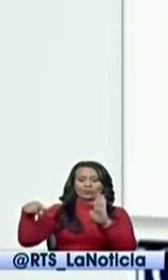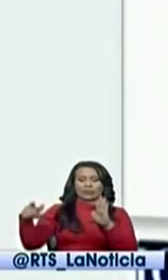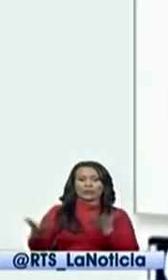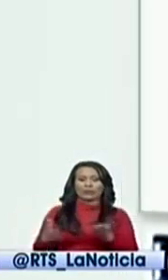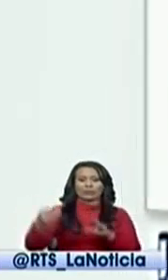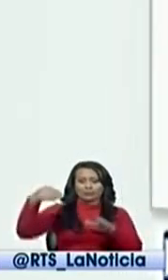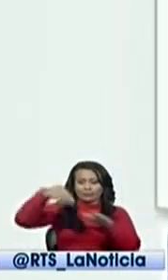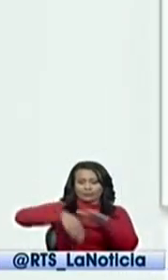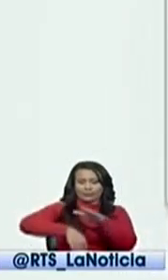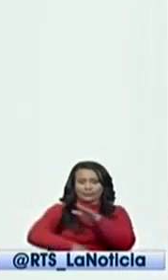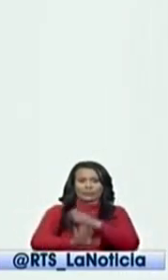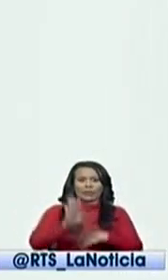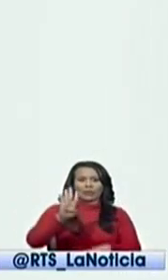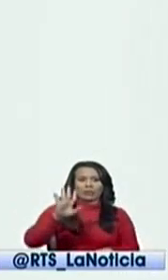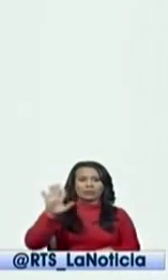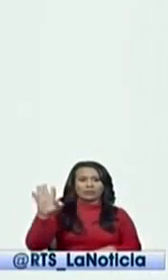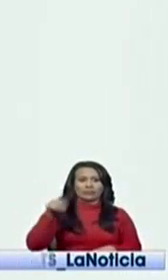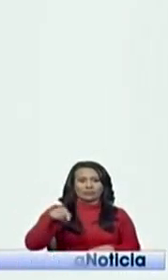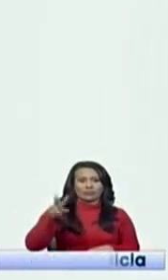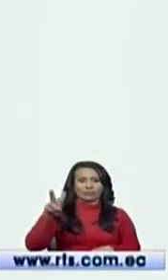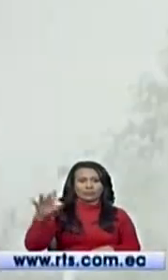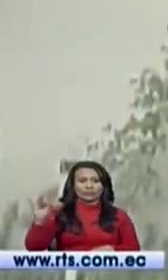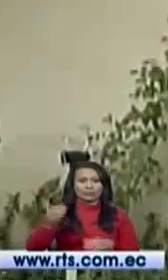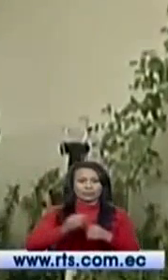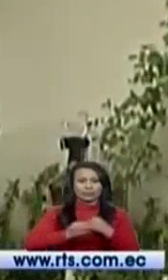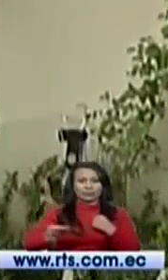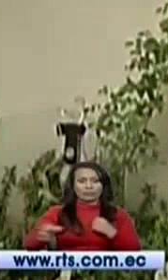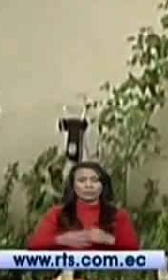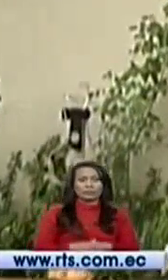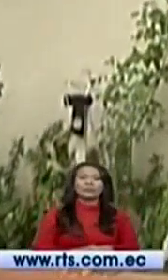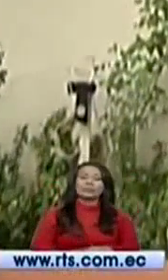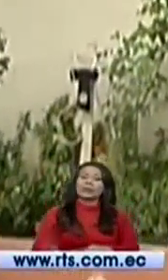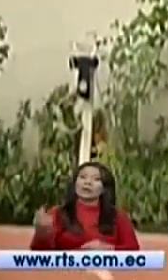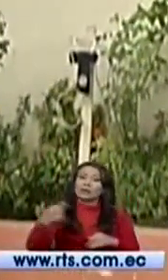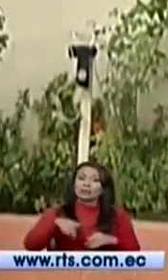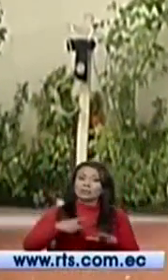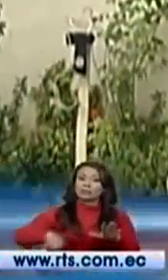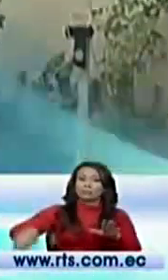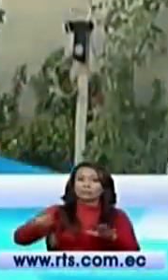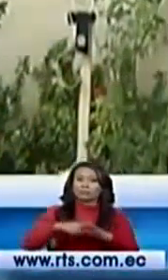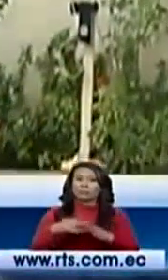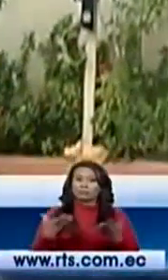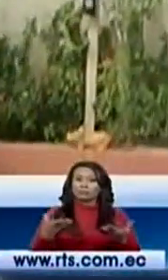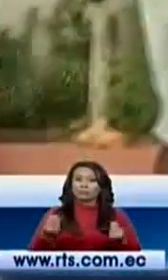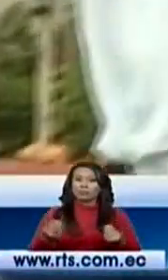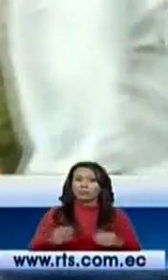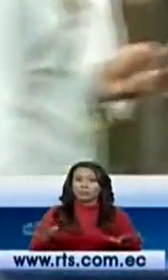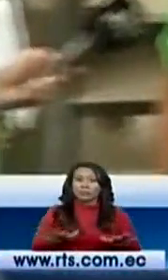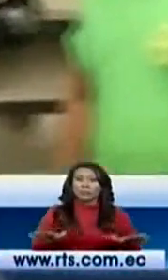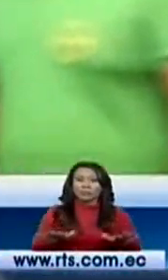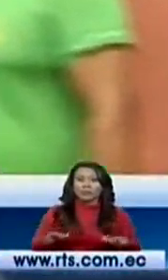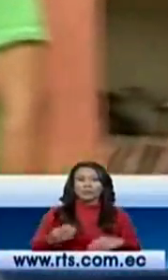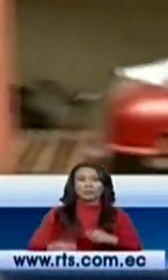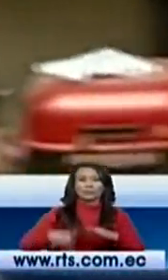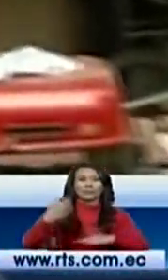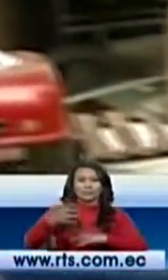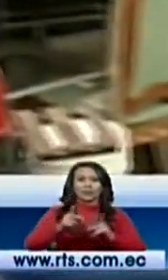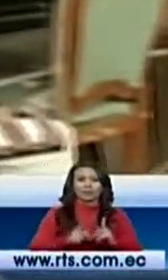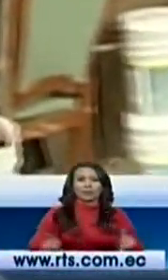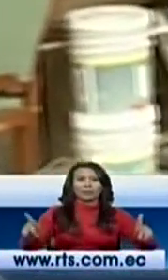de 54.28 kilómetros. El tremor lo sacó al patio. Por más o menos 40